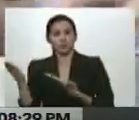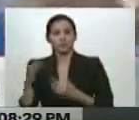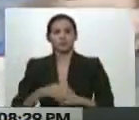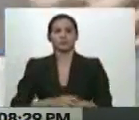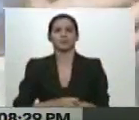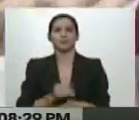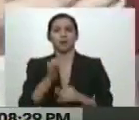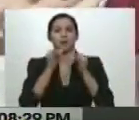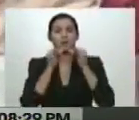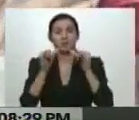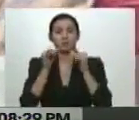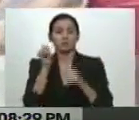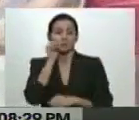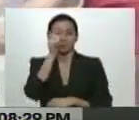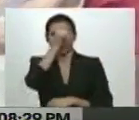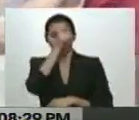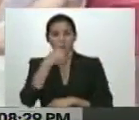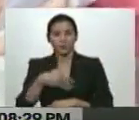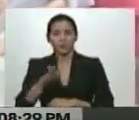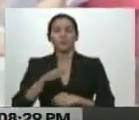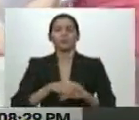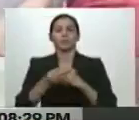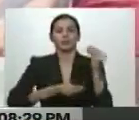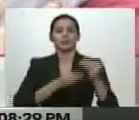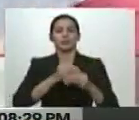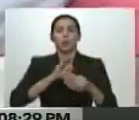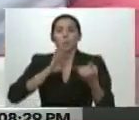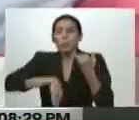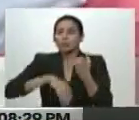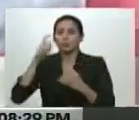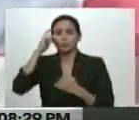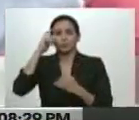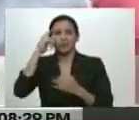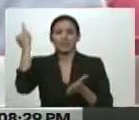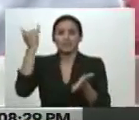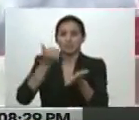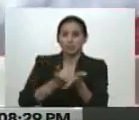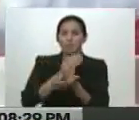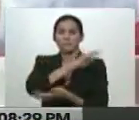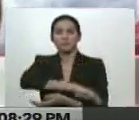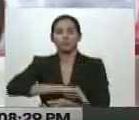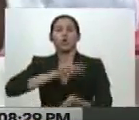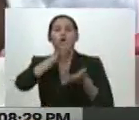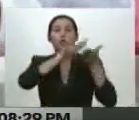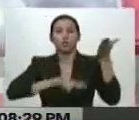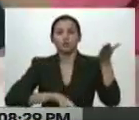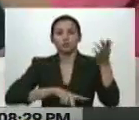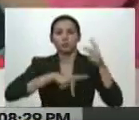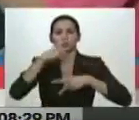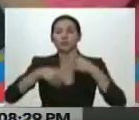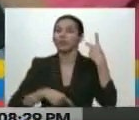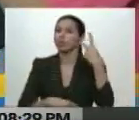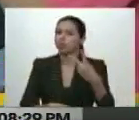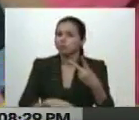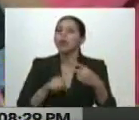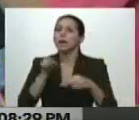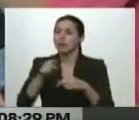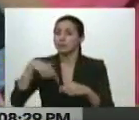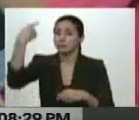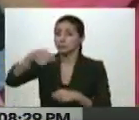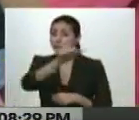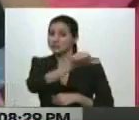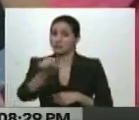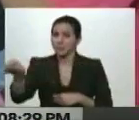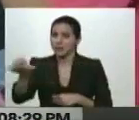Arriaza, informó que este fin de semana se realizará la última jornada de inscripción de la misión Robinson Productiva 2, para que la próxima